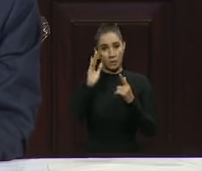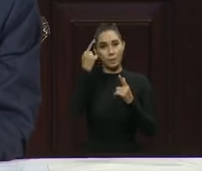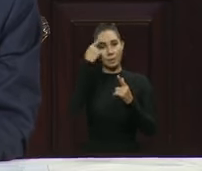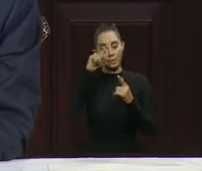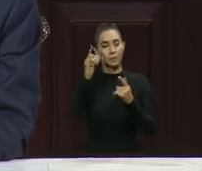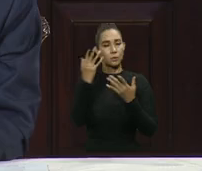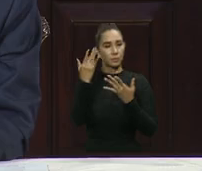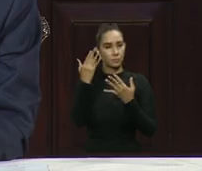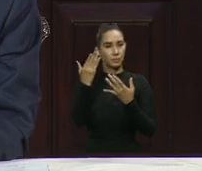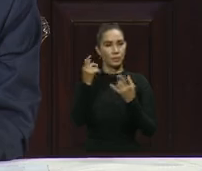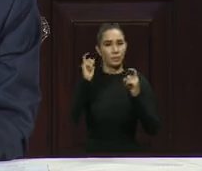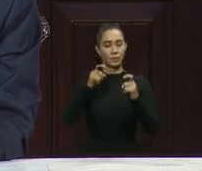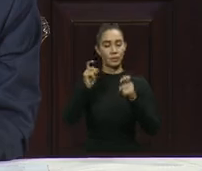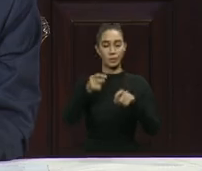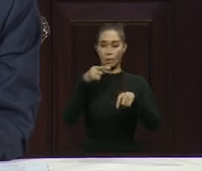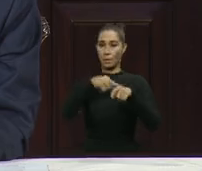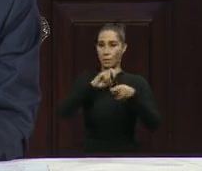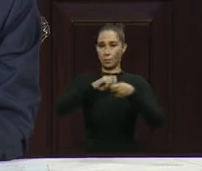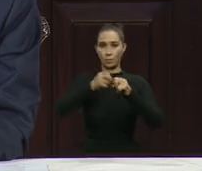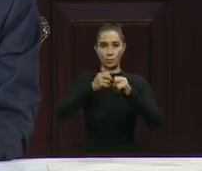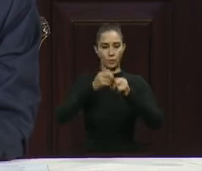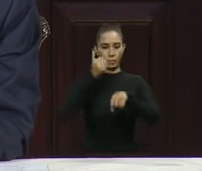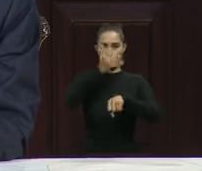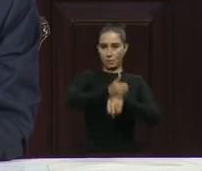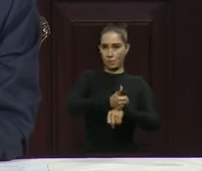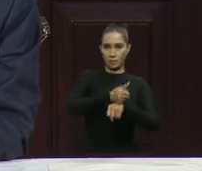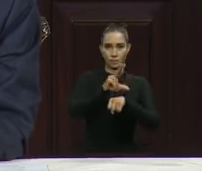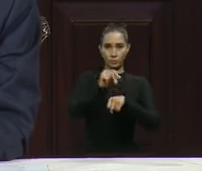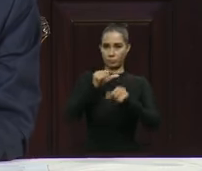pasar porque esta inestabilidad no se puede mantener en el tiempo.